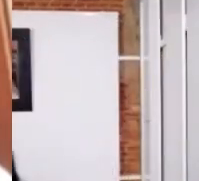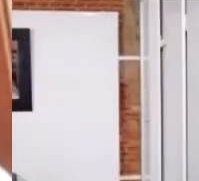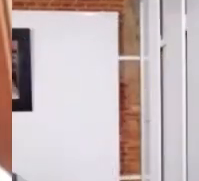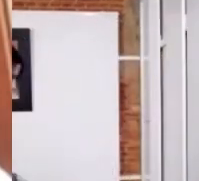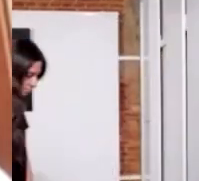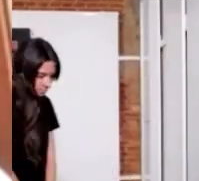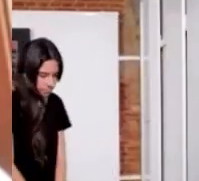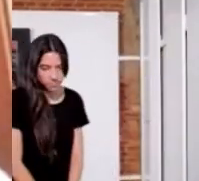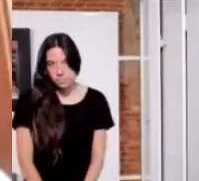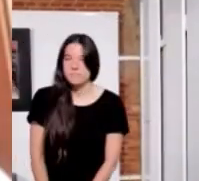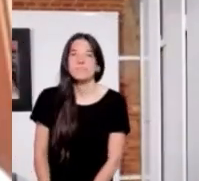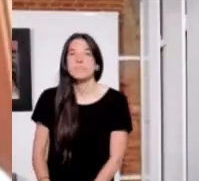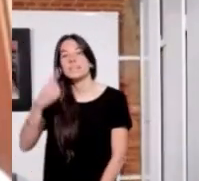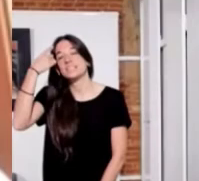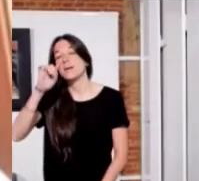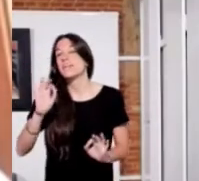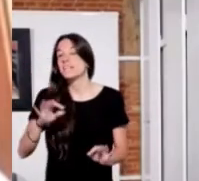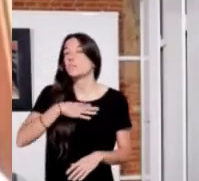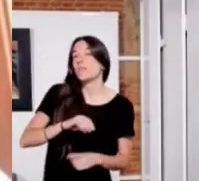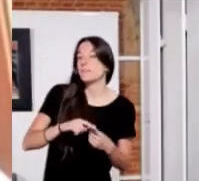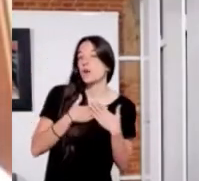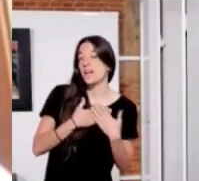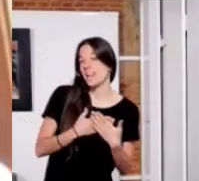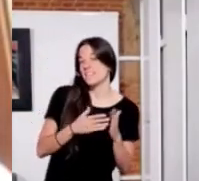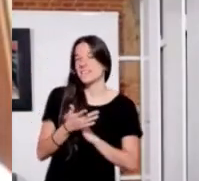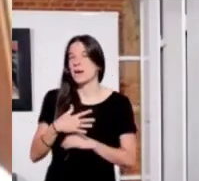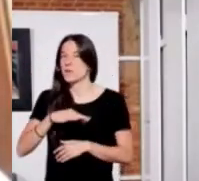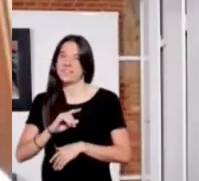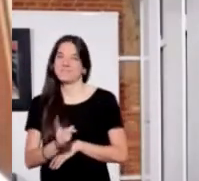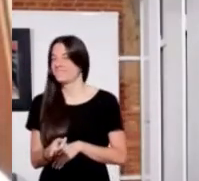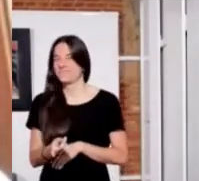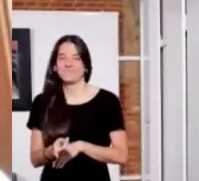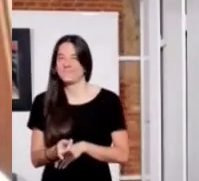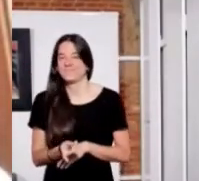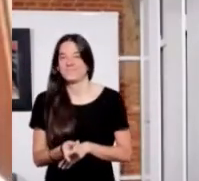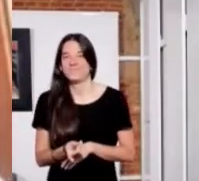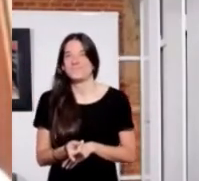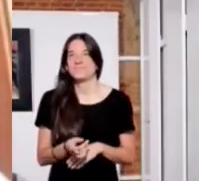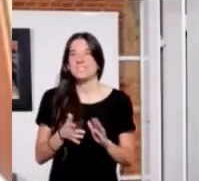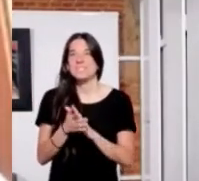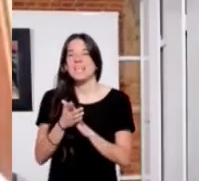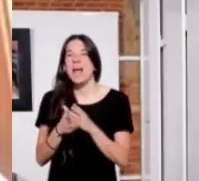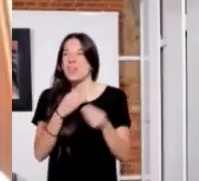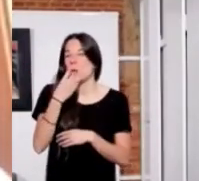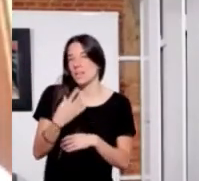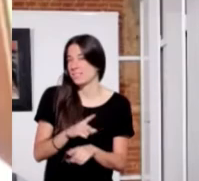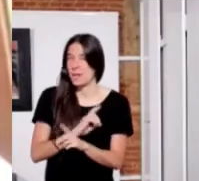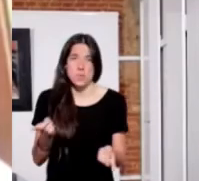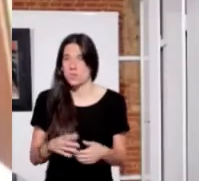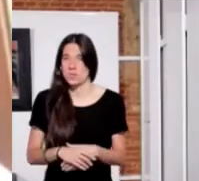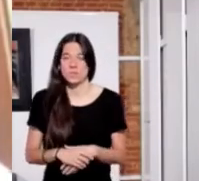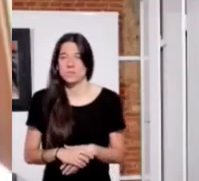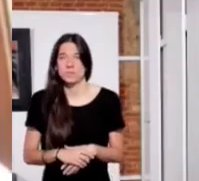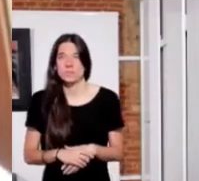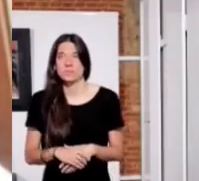pero querer no es poder, ni siquiera hacerlo bien. Lo que voy